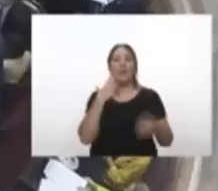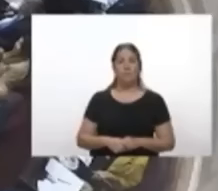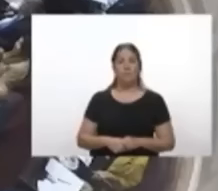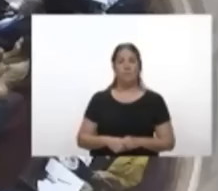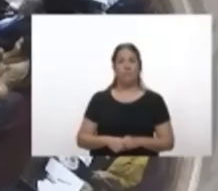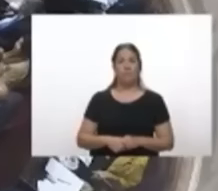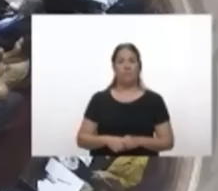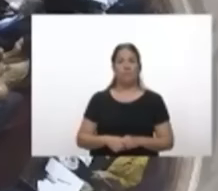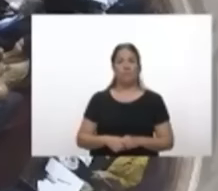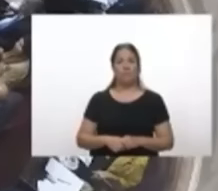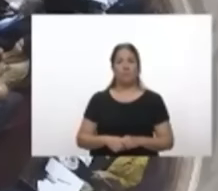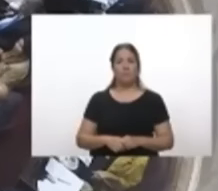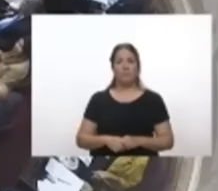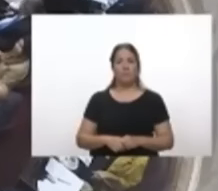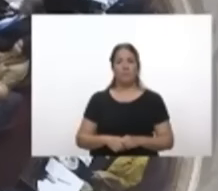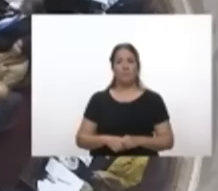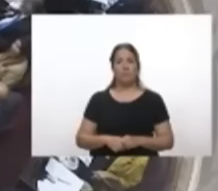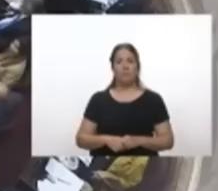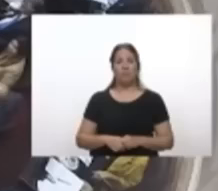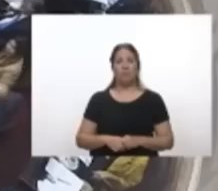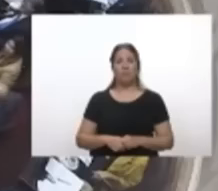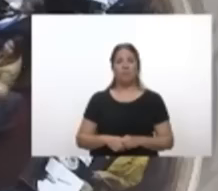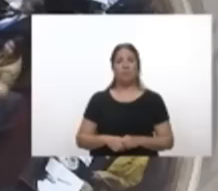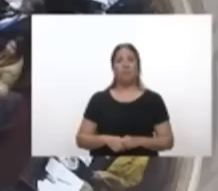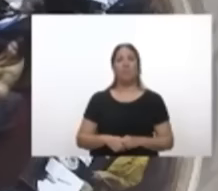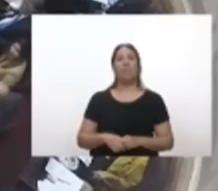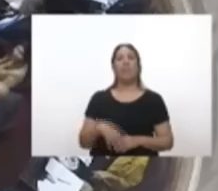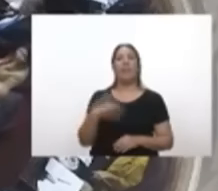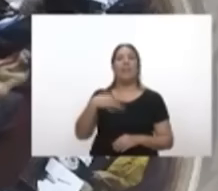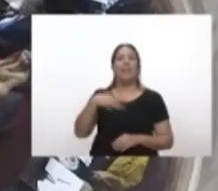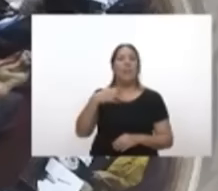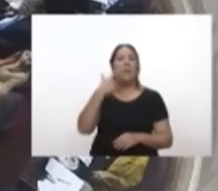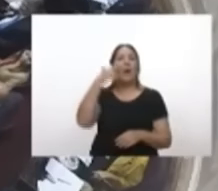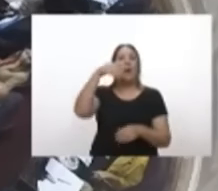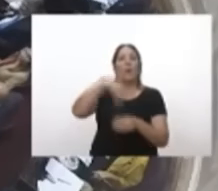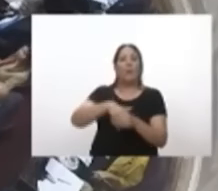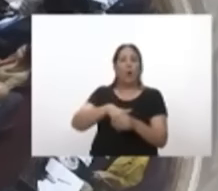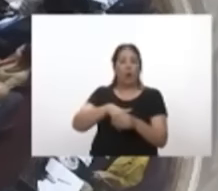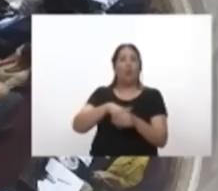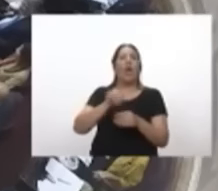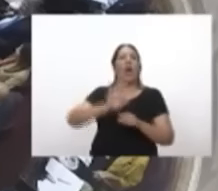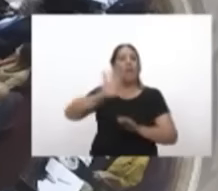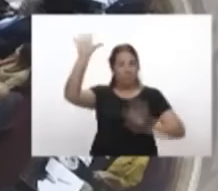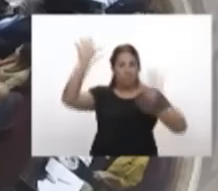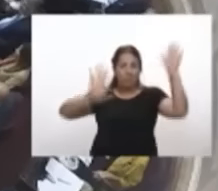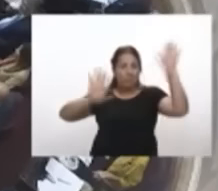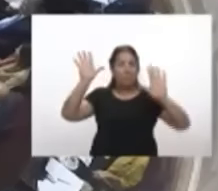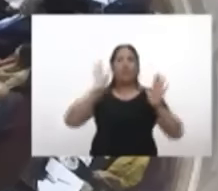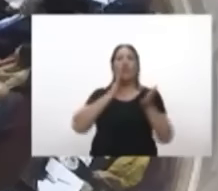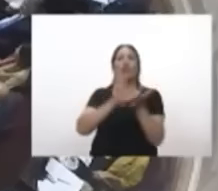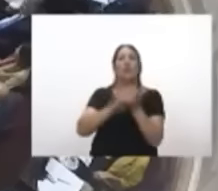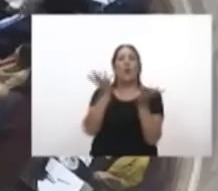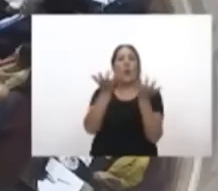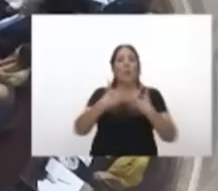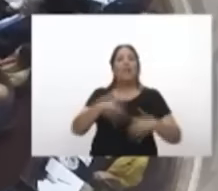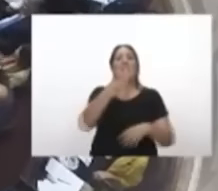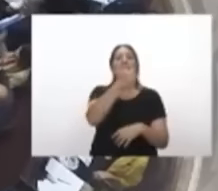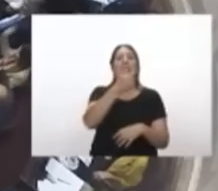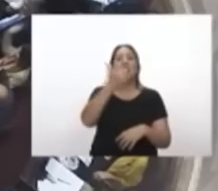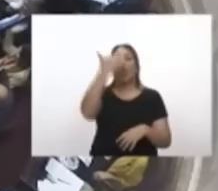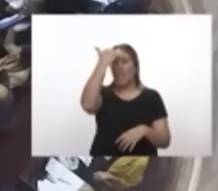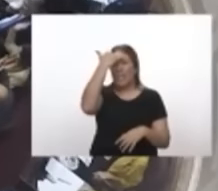hablar, cuánto tiempo va a hablar cada uno, el temario de la sesión. Ahí se resuelve, por ejemplo, che, este proyecto de resolución para más rápido